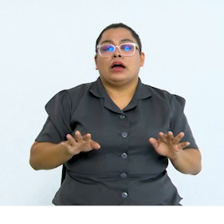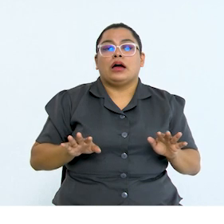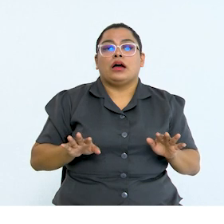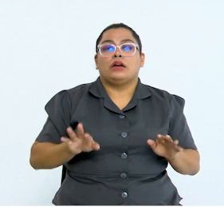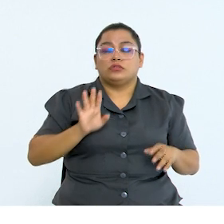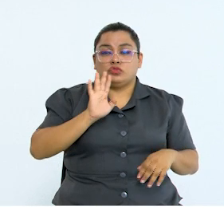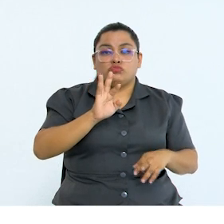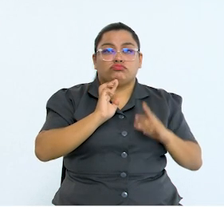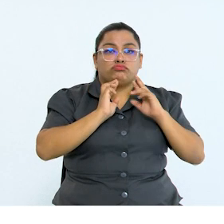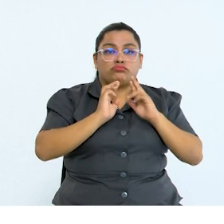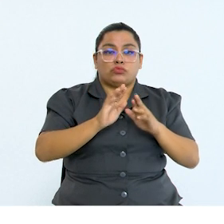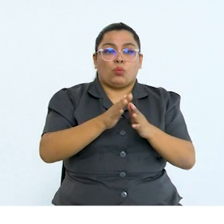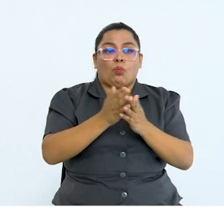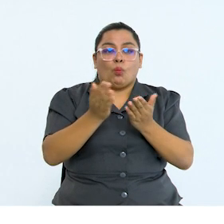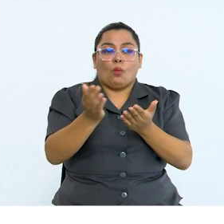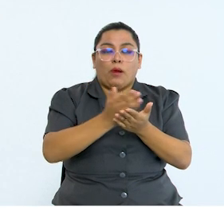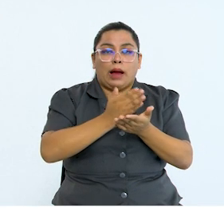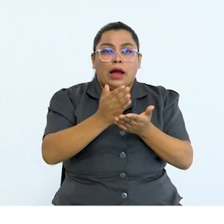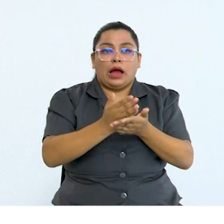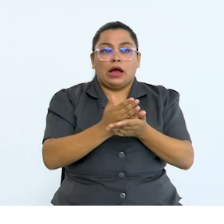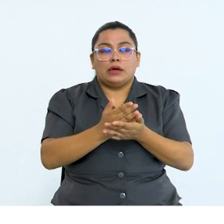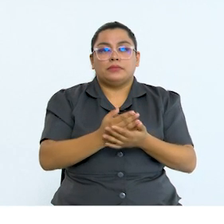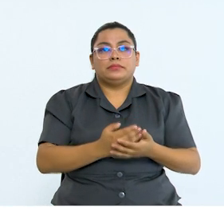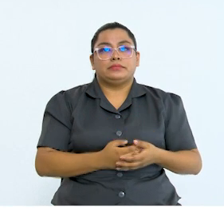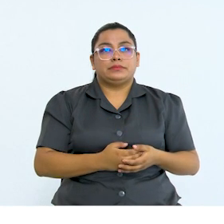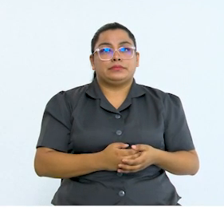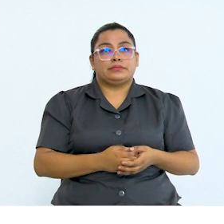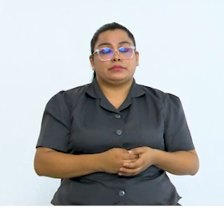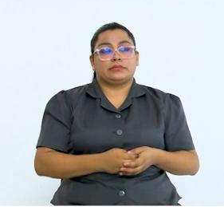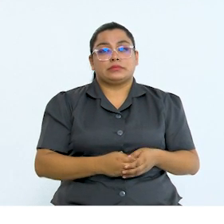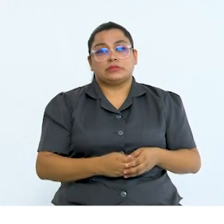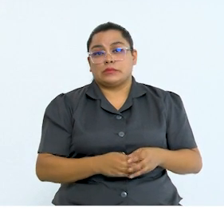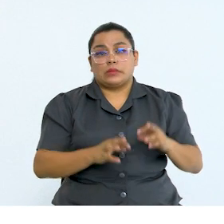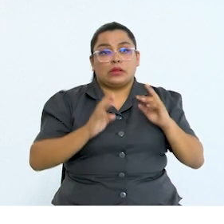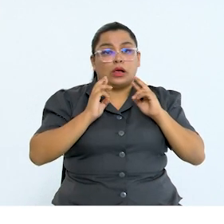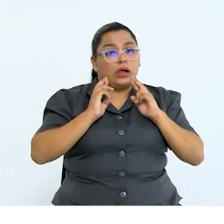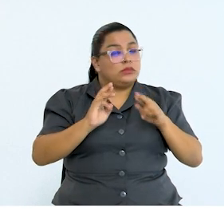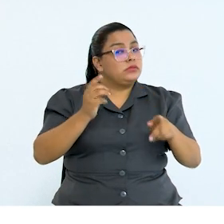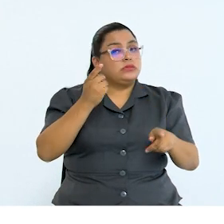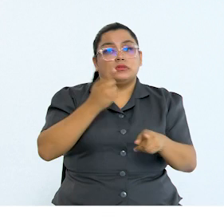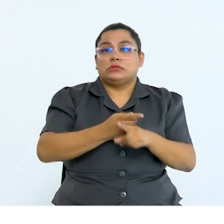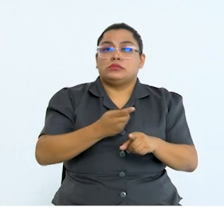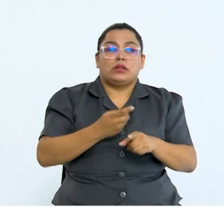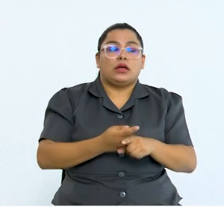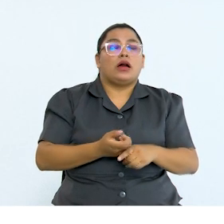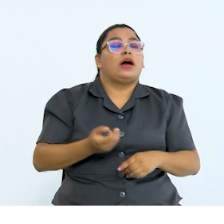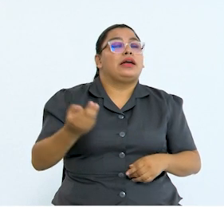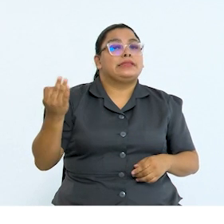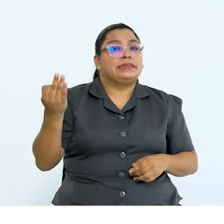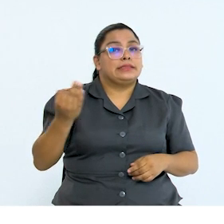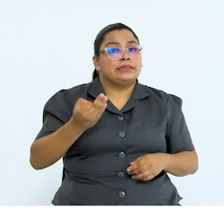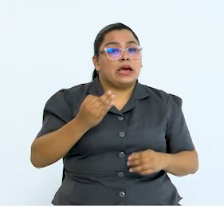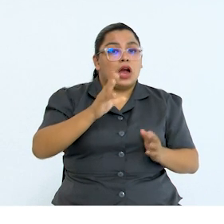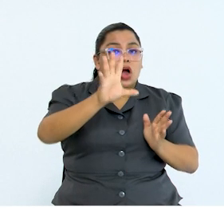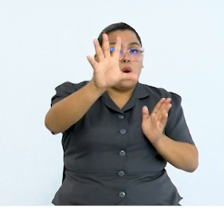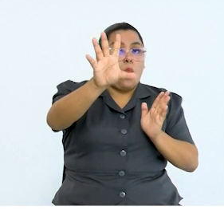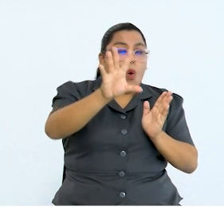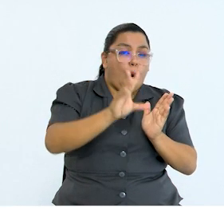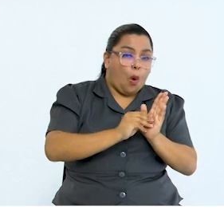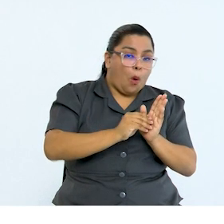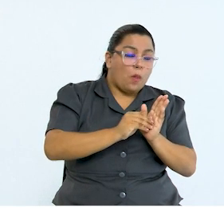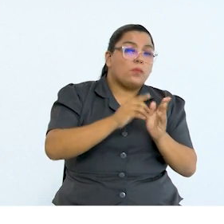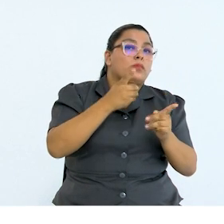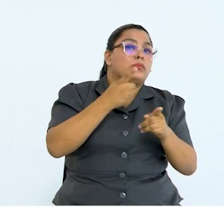el cuaderno, si esta solución no es correcta, es necesario que copie la solución correcta en su cuaderno.